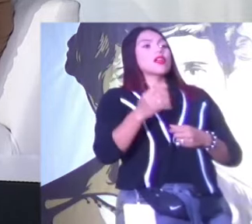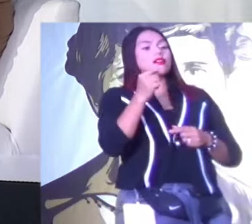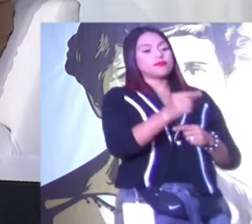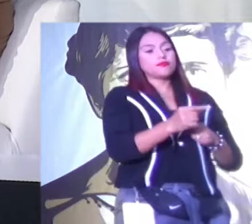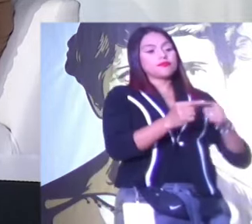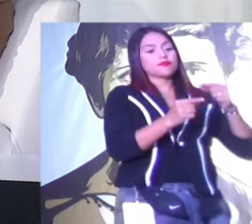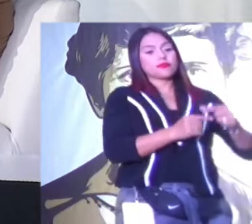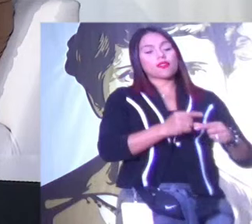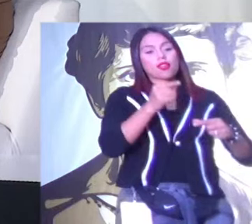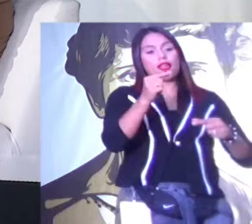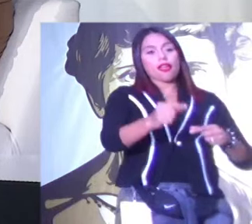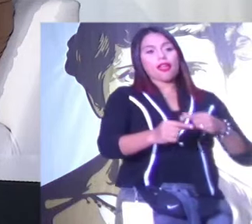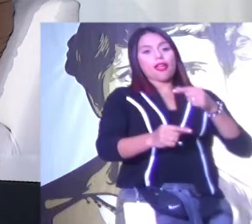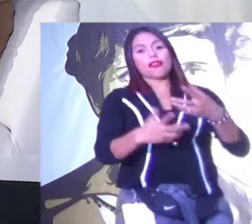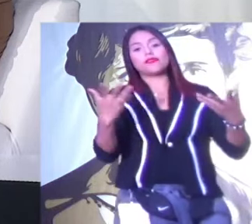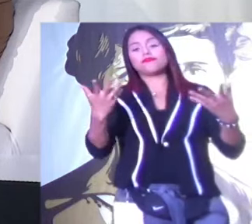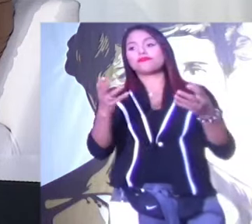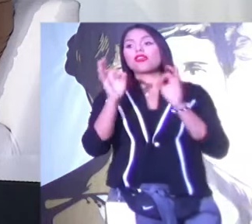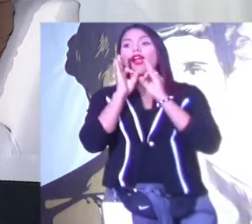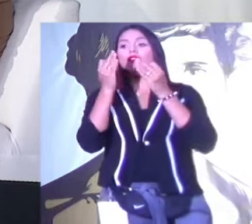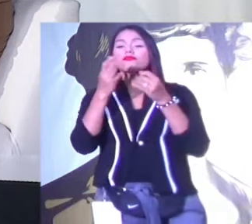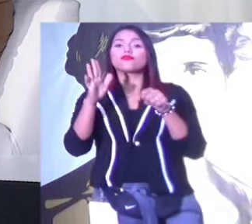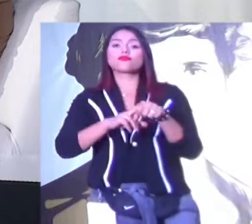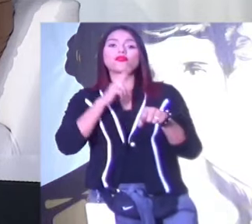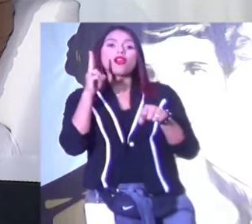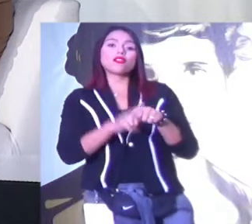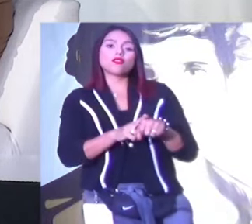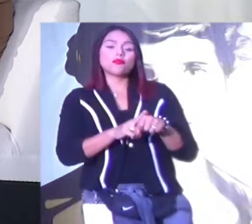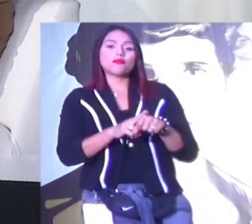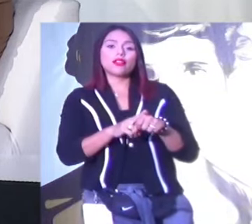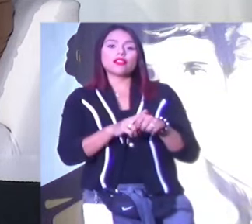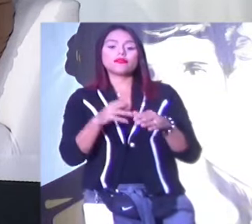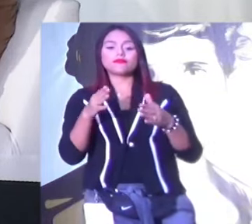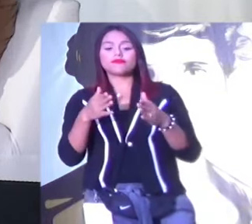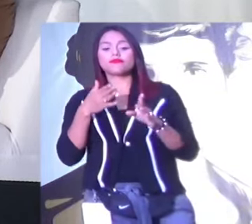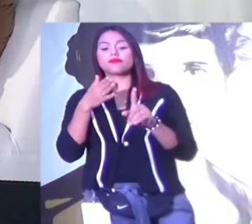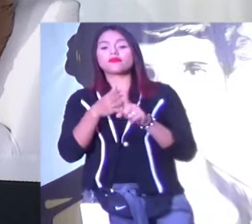llevando de una manera natural a su final.